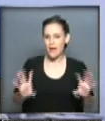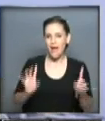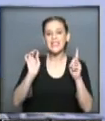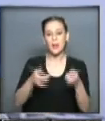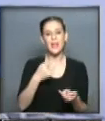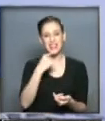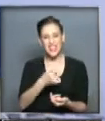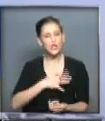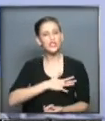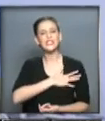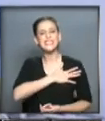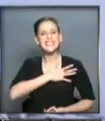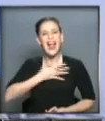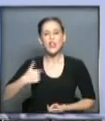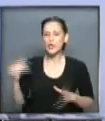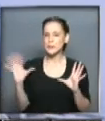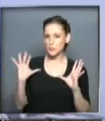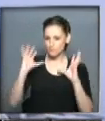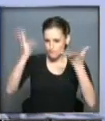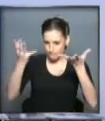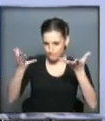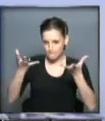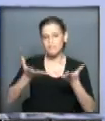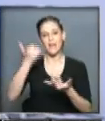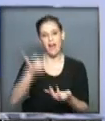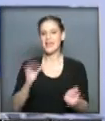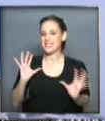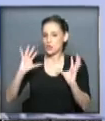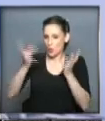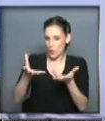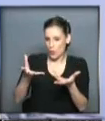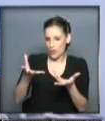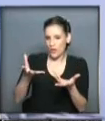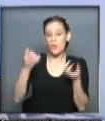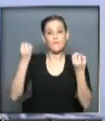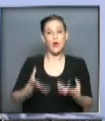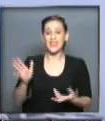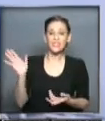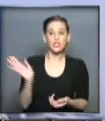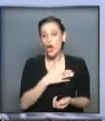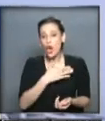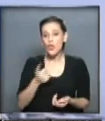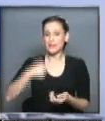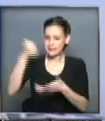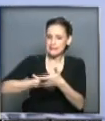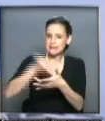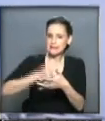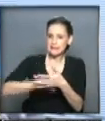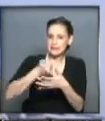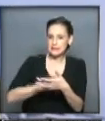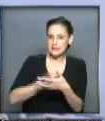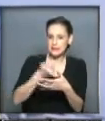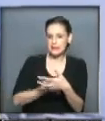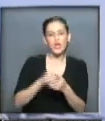un poquito de bronca e impotencia, ¿no? Porque la verdad que estamos poniéndole todo, no